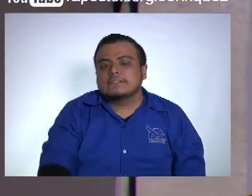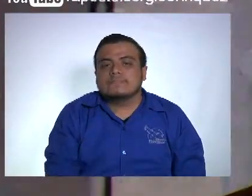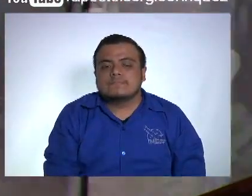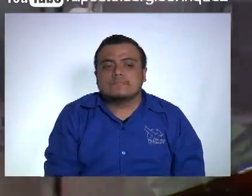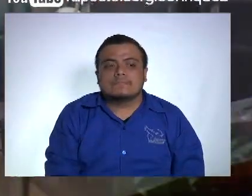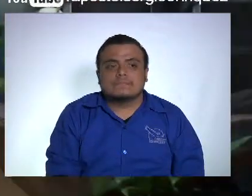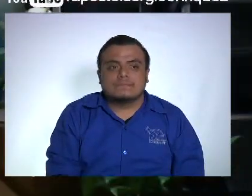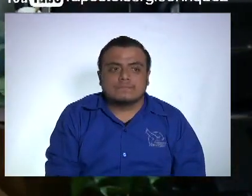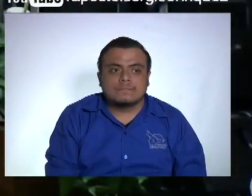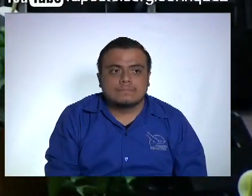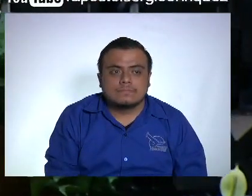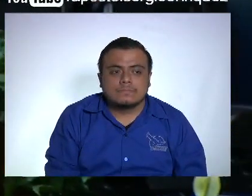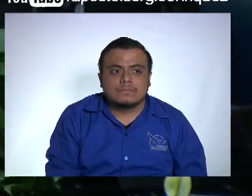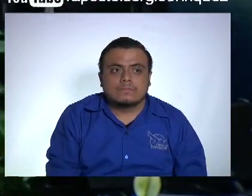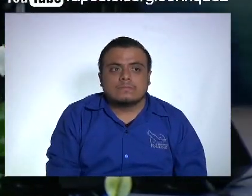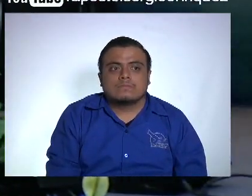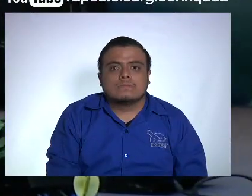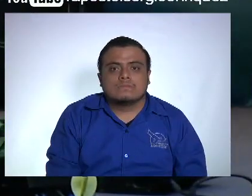Hoy en la mañana,